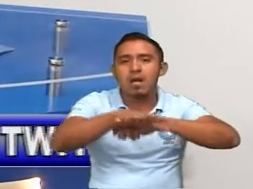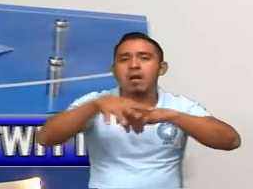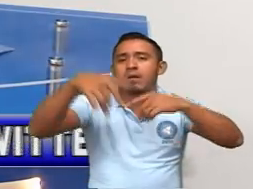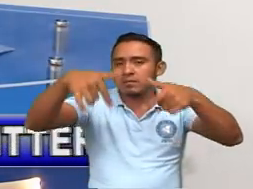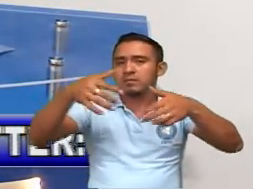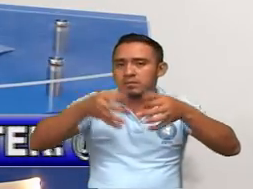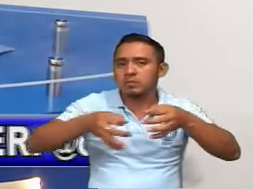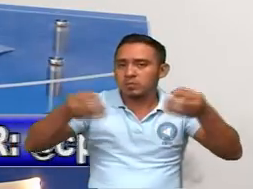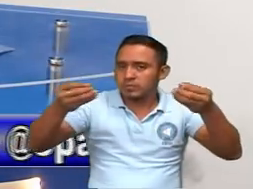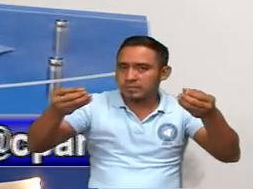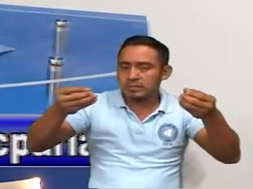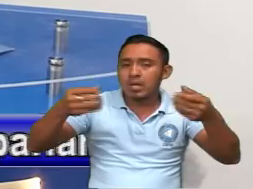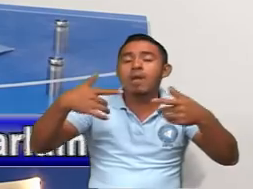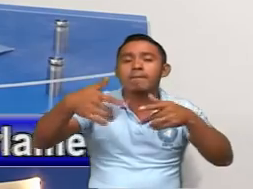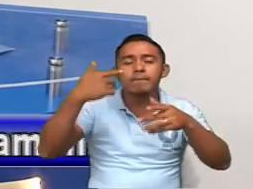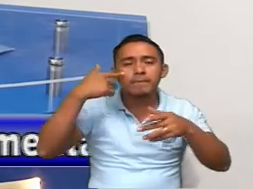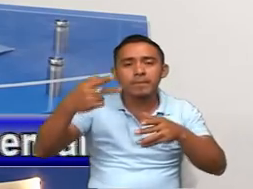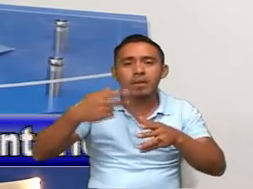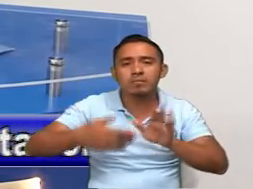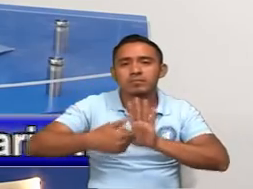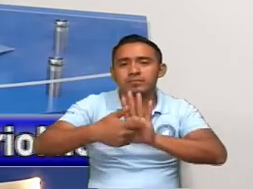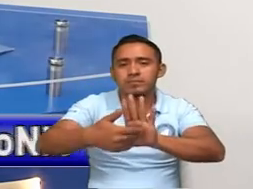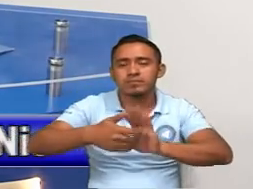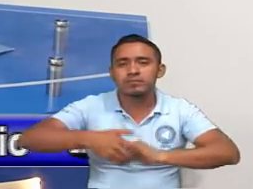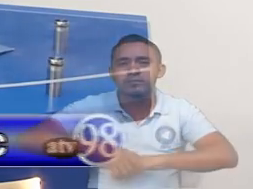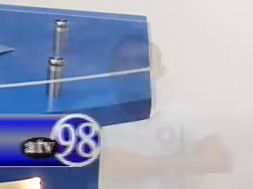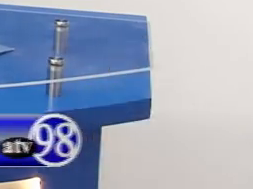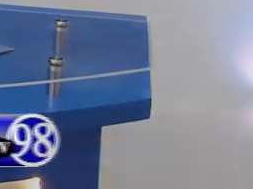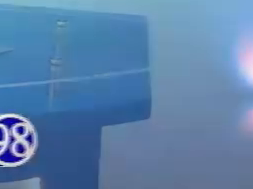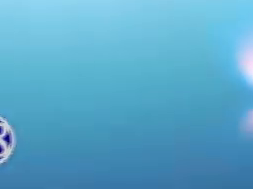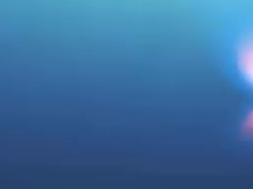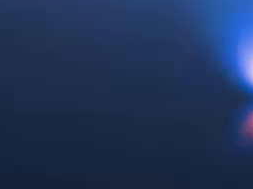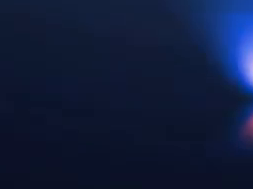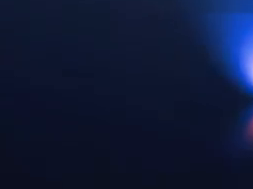severas inundaciones. A continuación les dejamos el detalle completo.